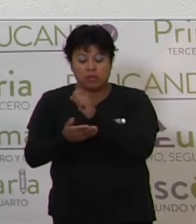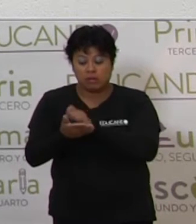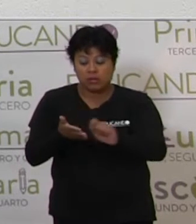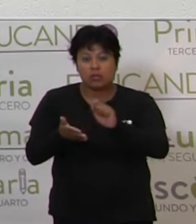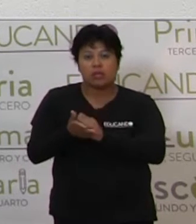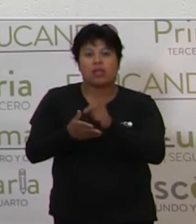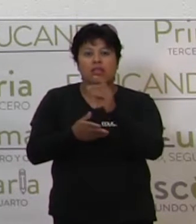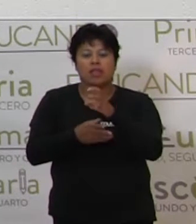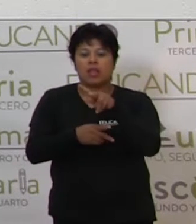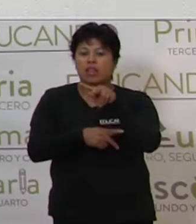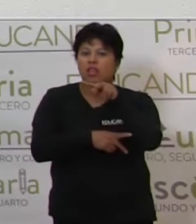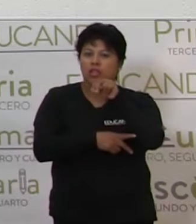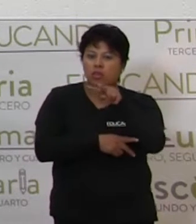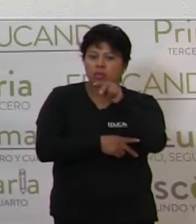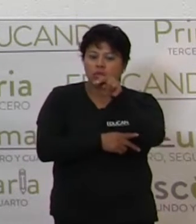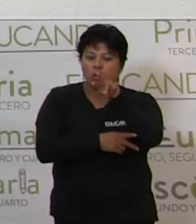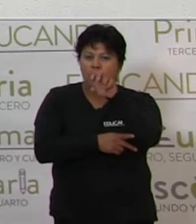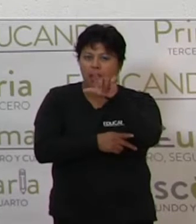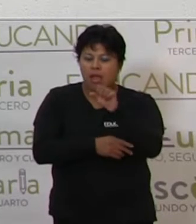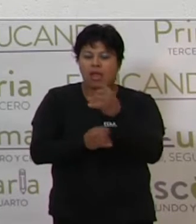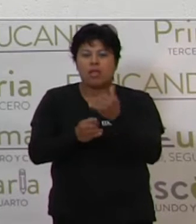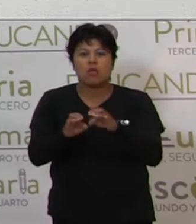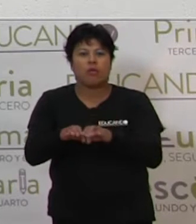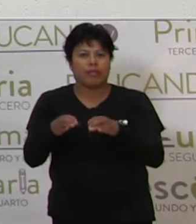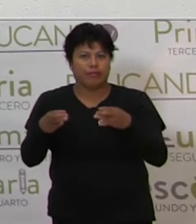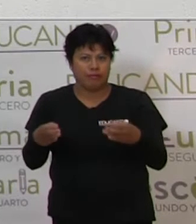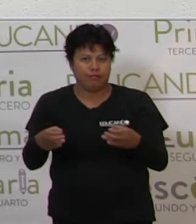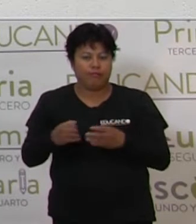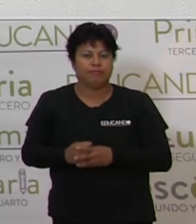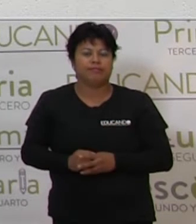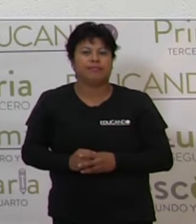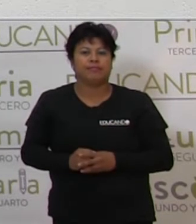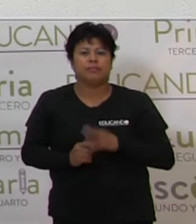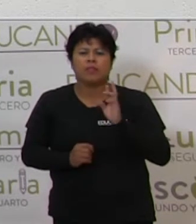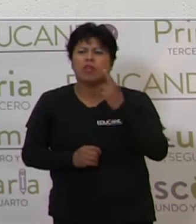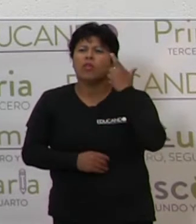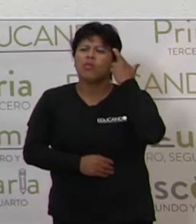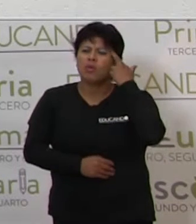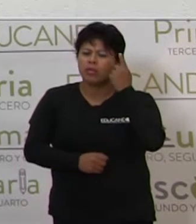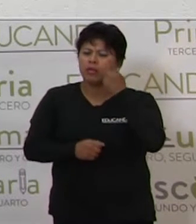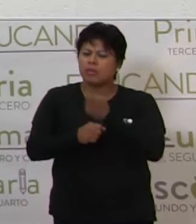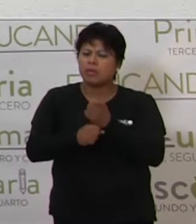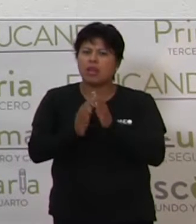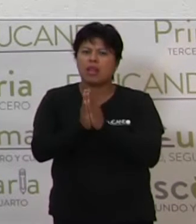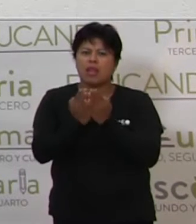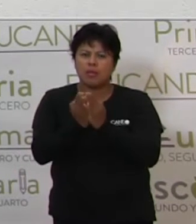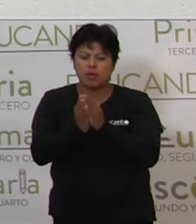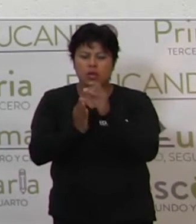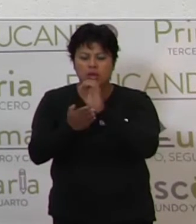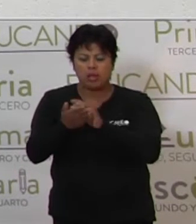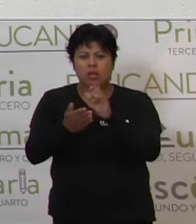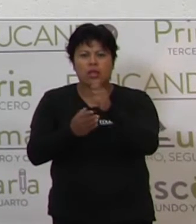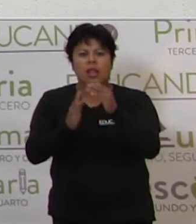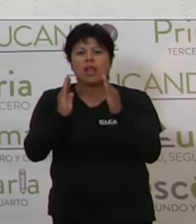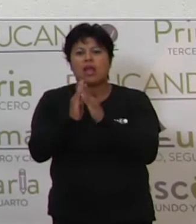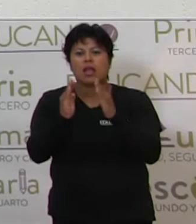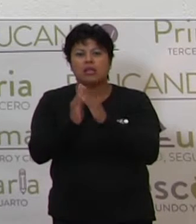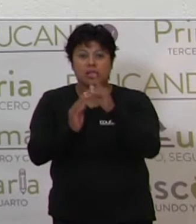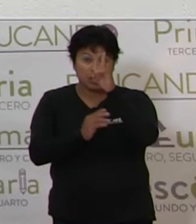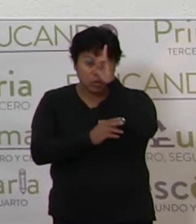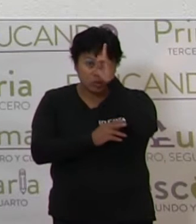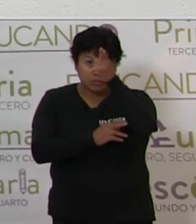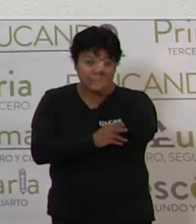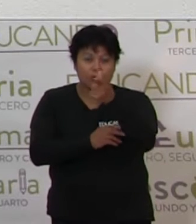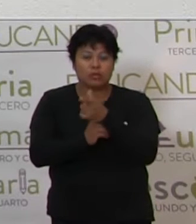ficción, o sea, de novelas y de cuentos. Recuerdo que el primer libro que leí de ella fue La Casa de los